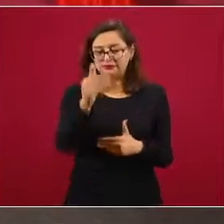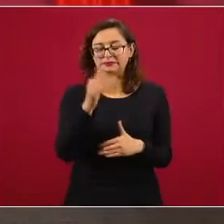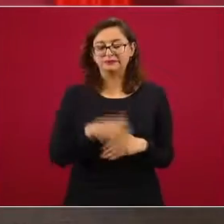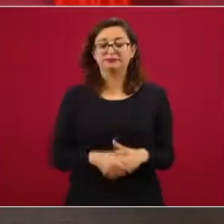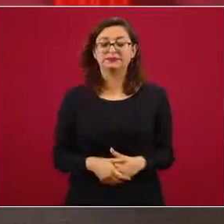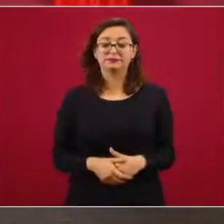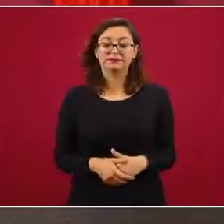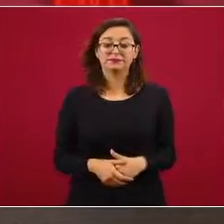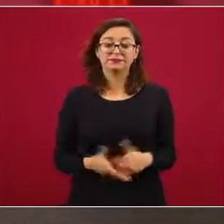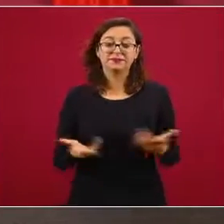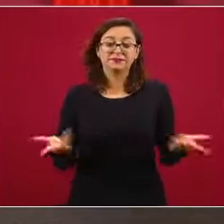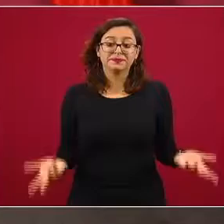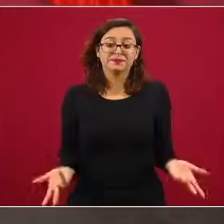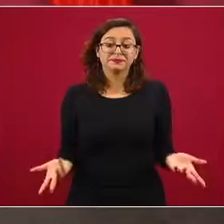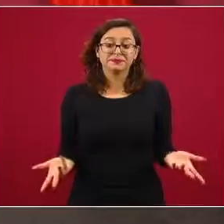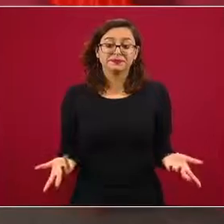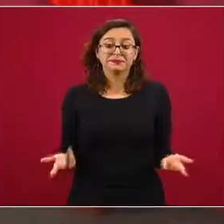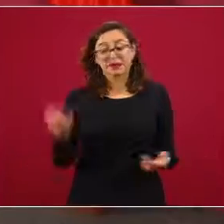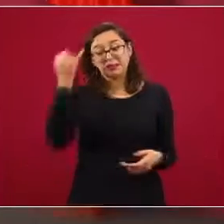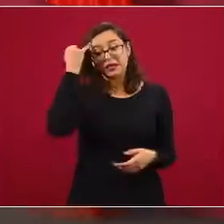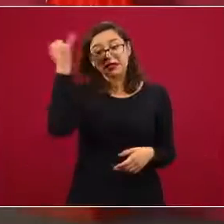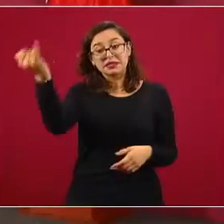hasta ayer, digo, hasta hoy,